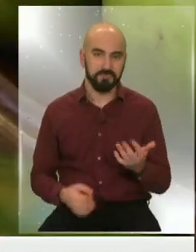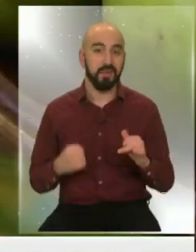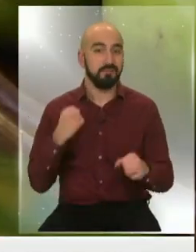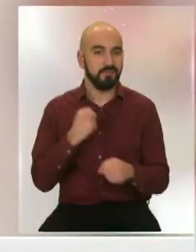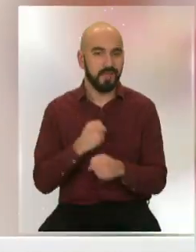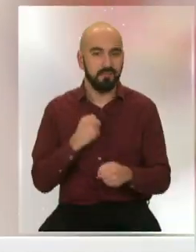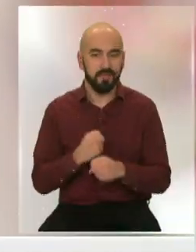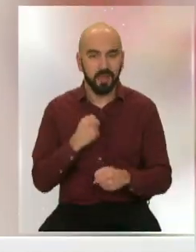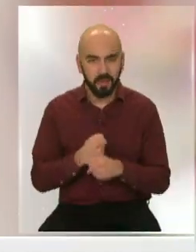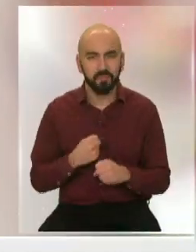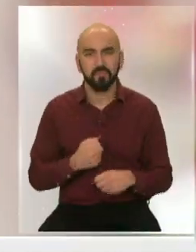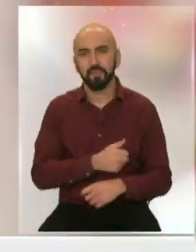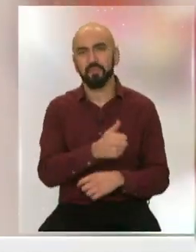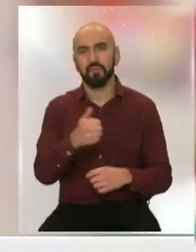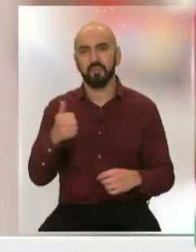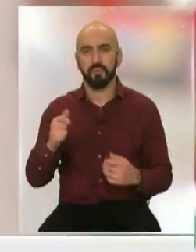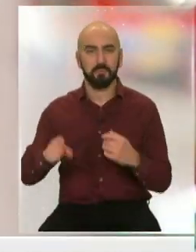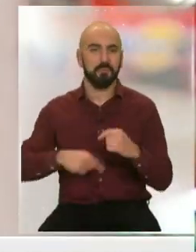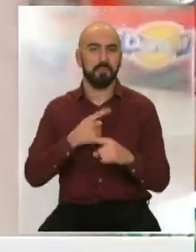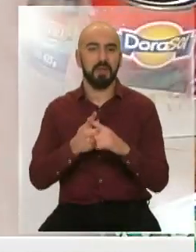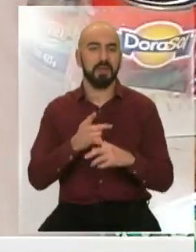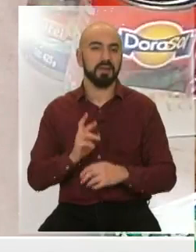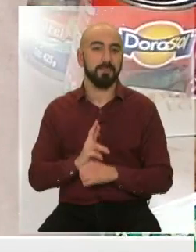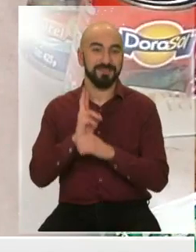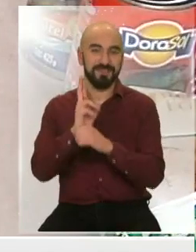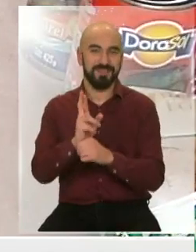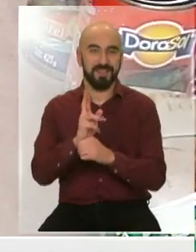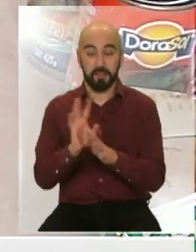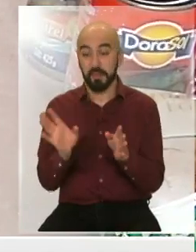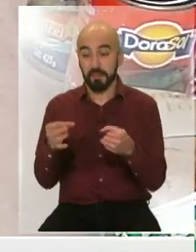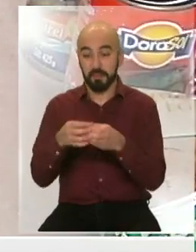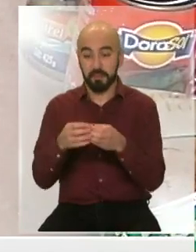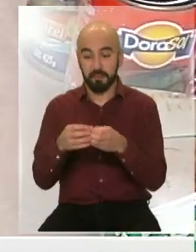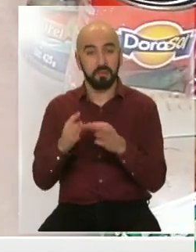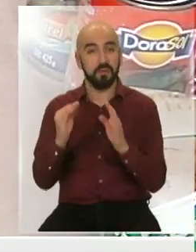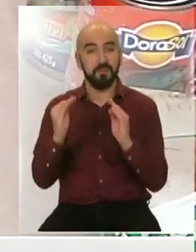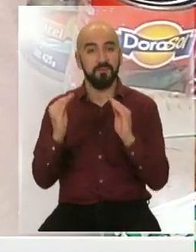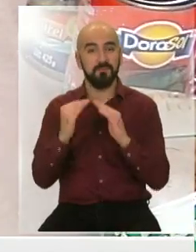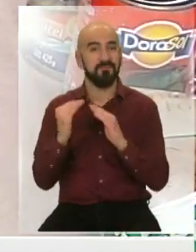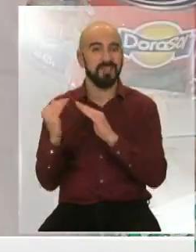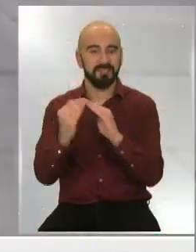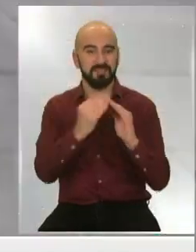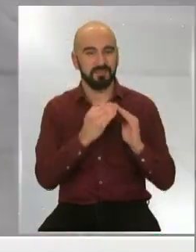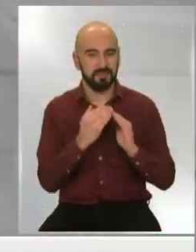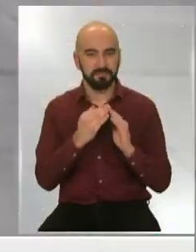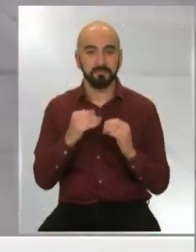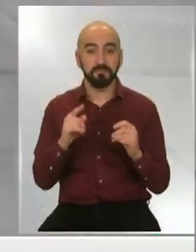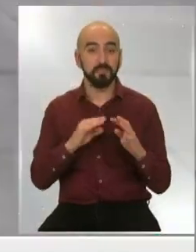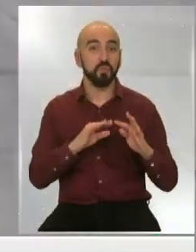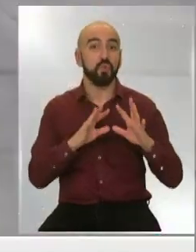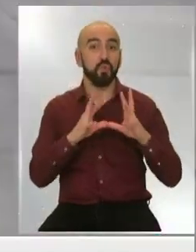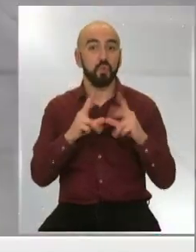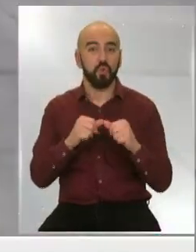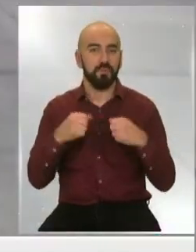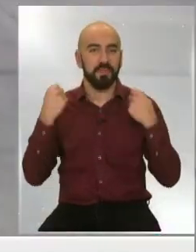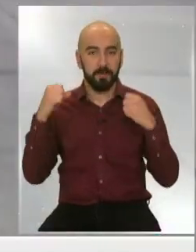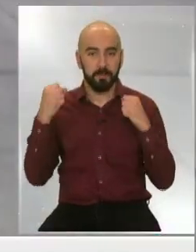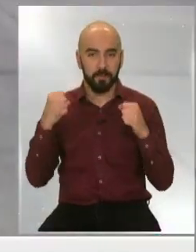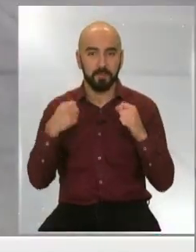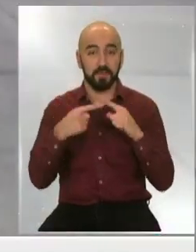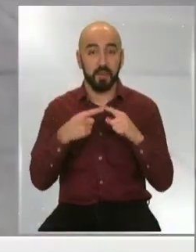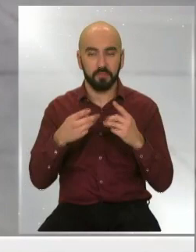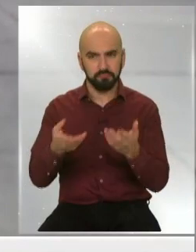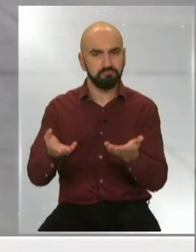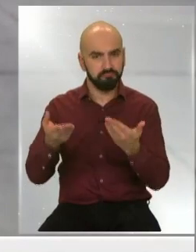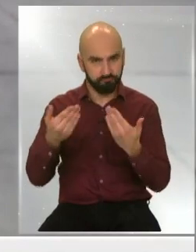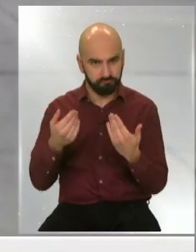con los dirigentes vecinales, eso es muy importante, los dirigentes de las juntas de vecinos, los clubes deportivos, que se involucren con nosotros para este trabajo